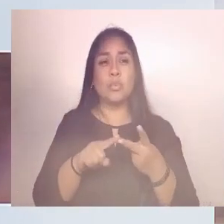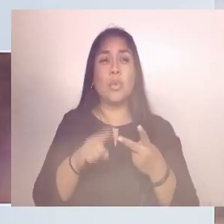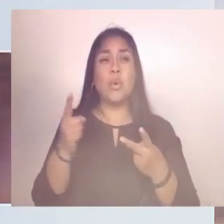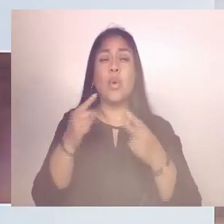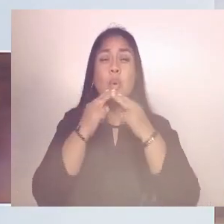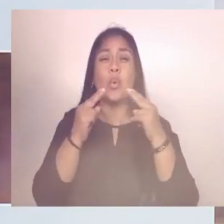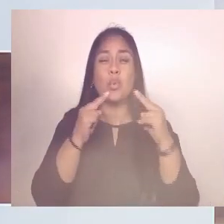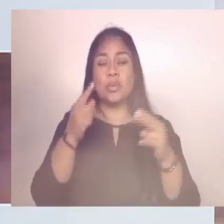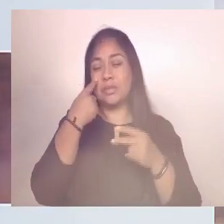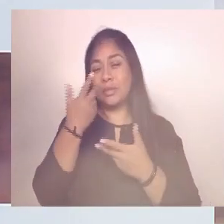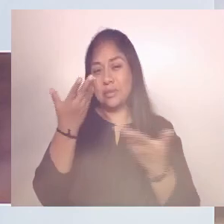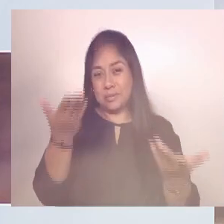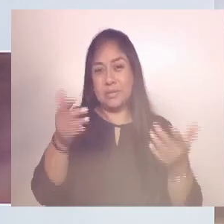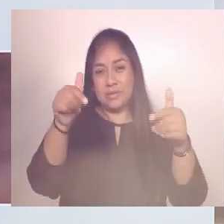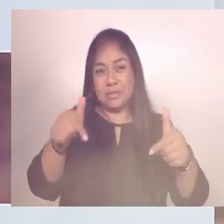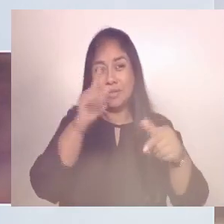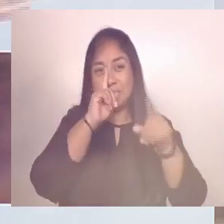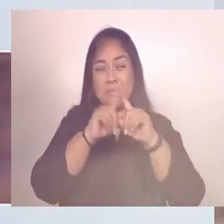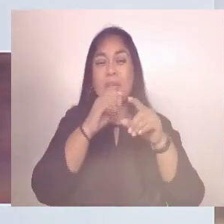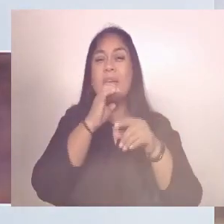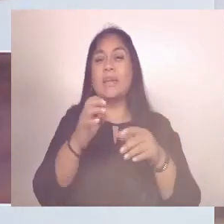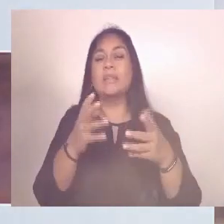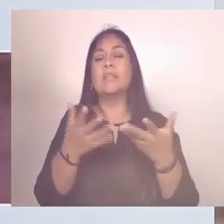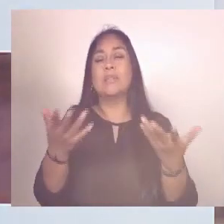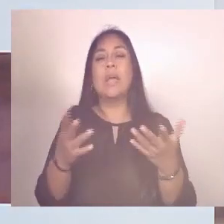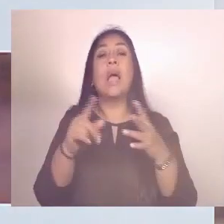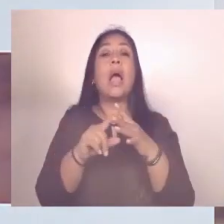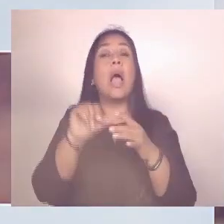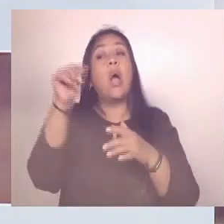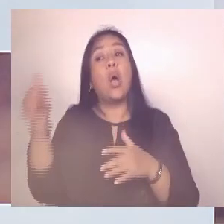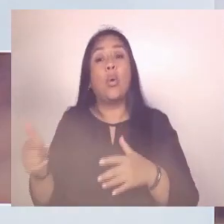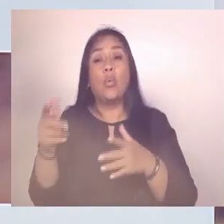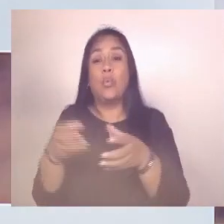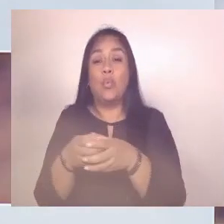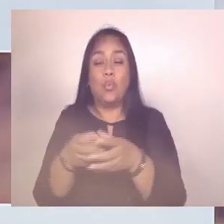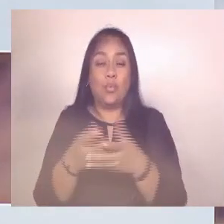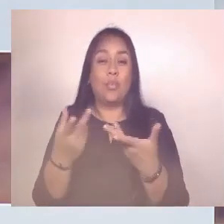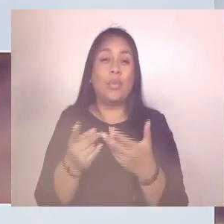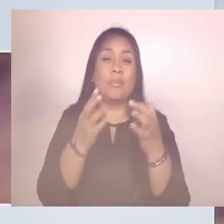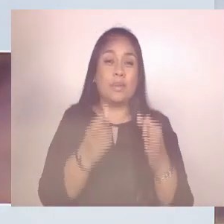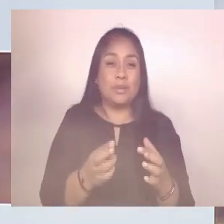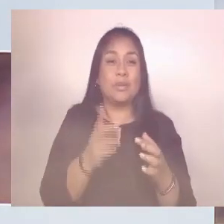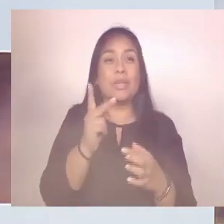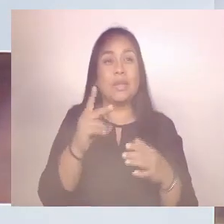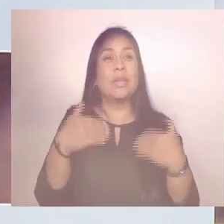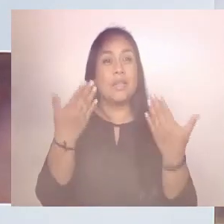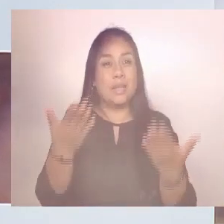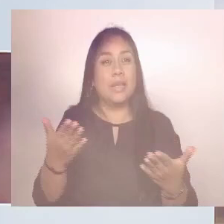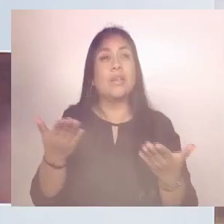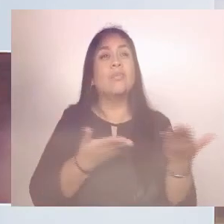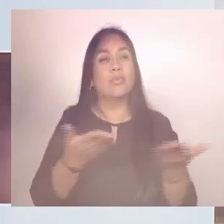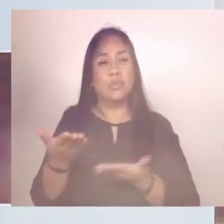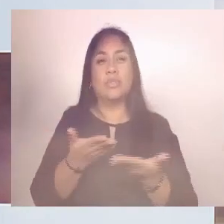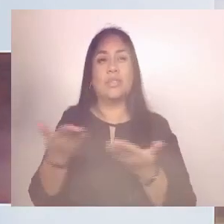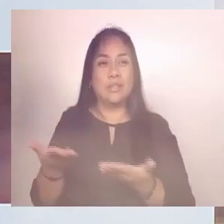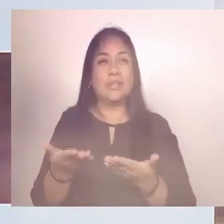noticias como estas, que es abrir las puertas a otro sector de la población y poder brindarles un